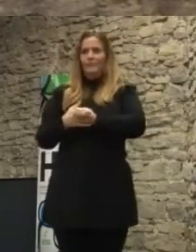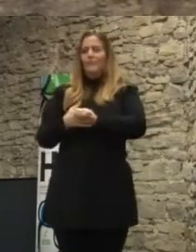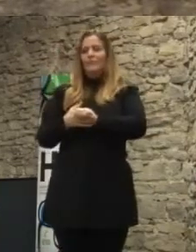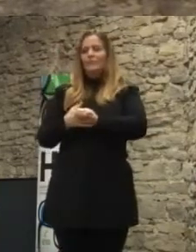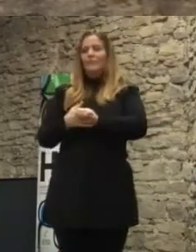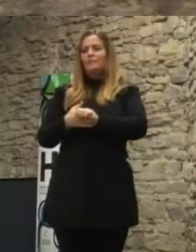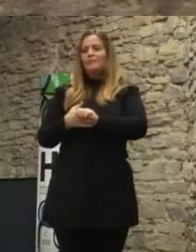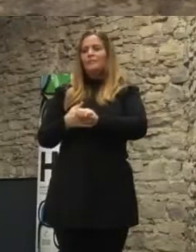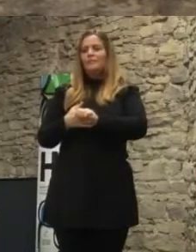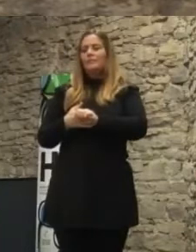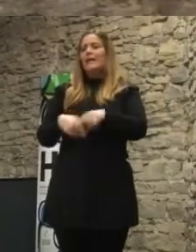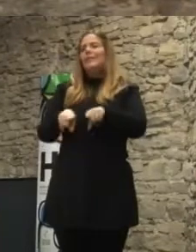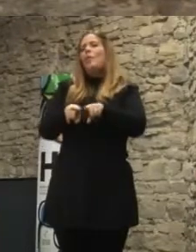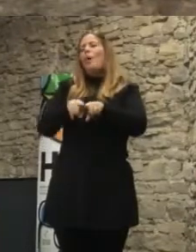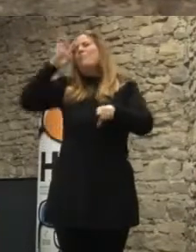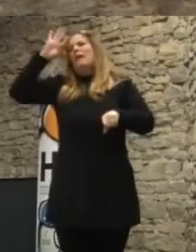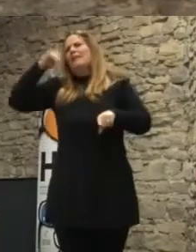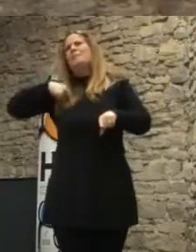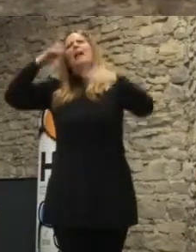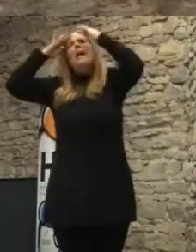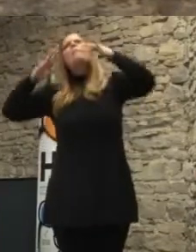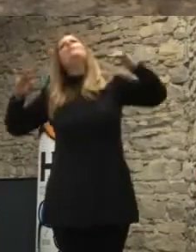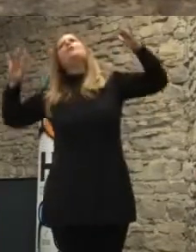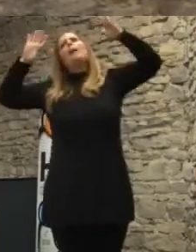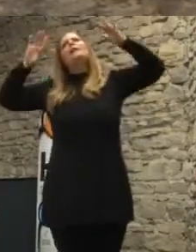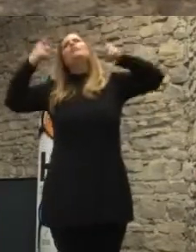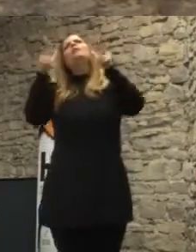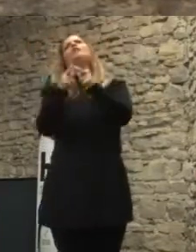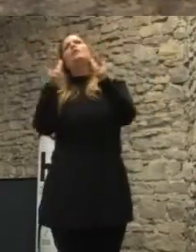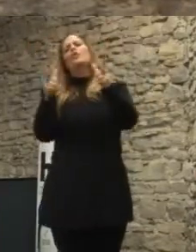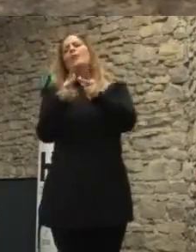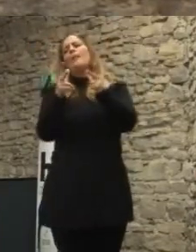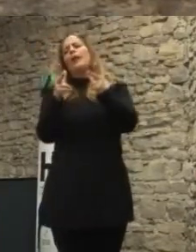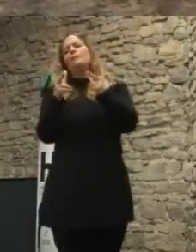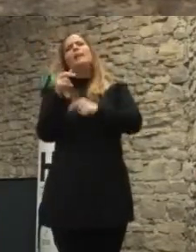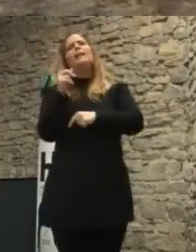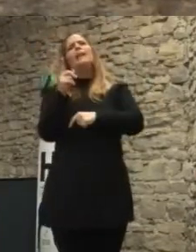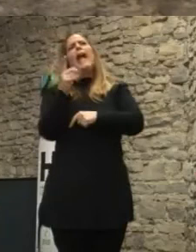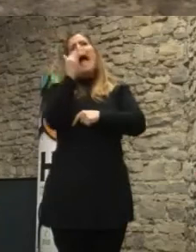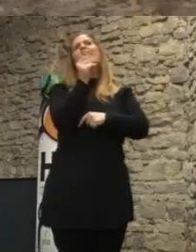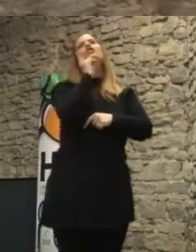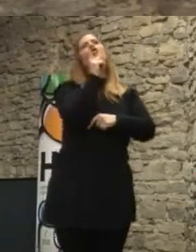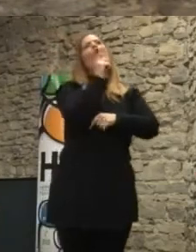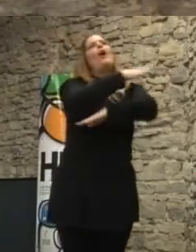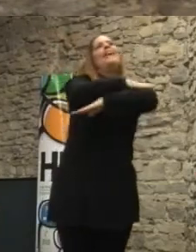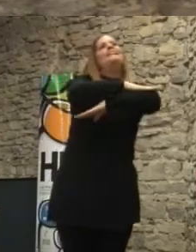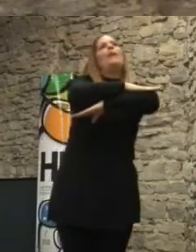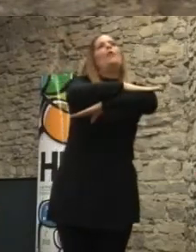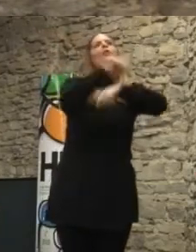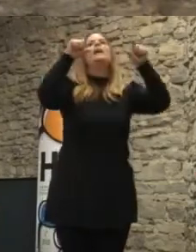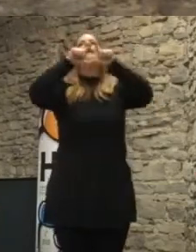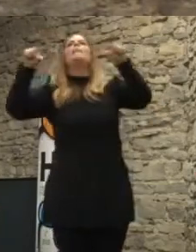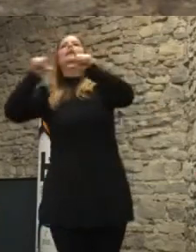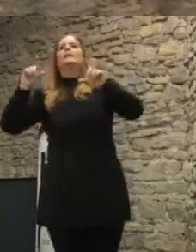es como decir, vamos a imaginarnos cómo sería una sociedad en la que solo hubiese Estado y empresas.